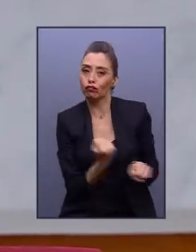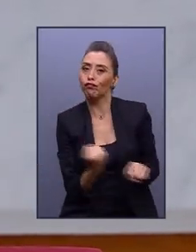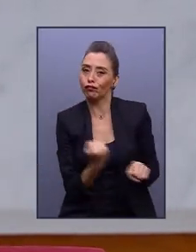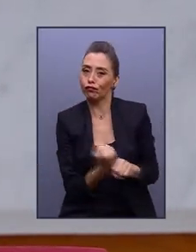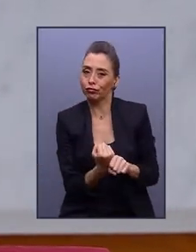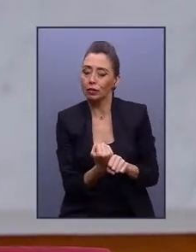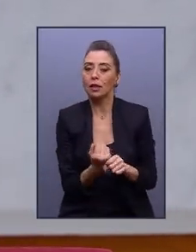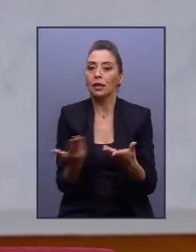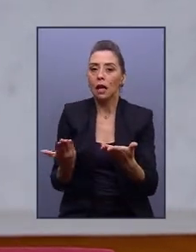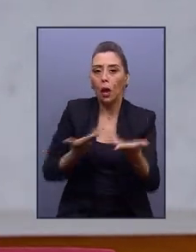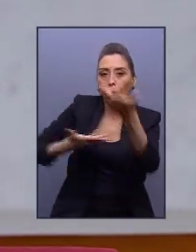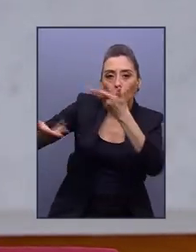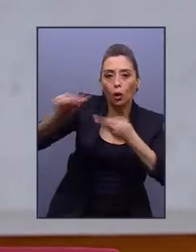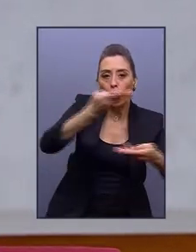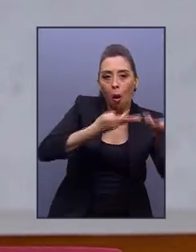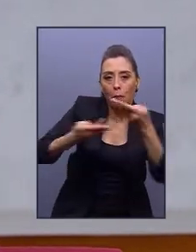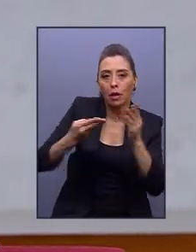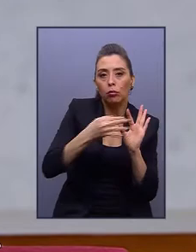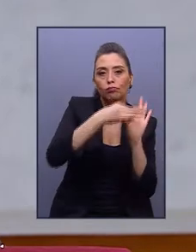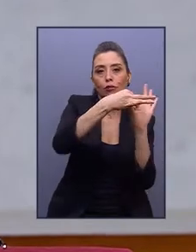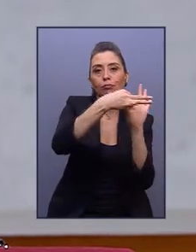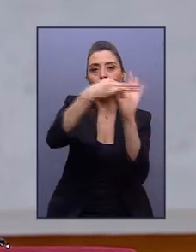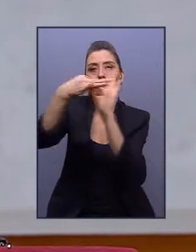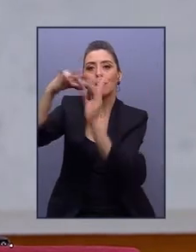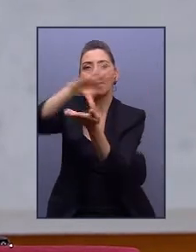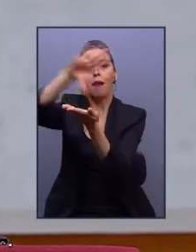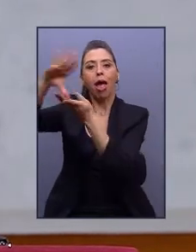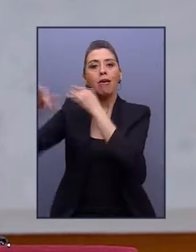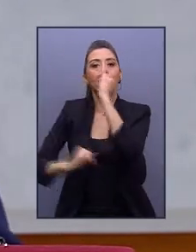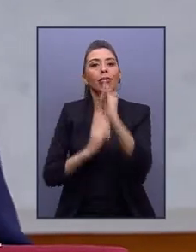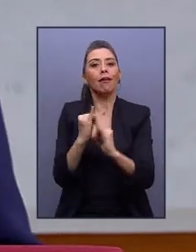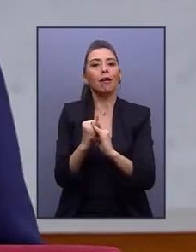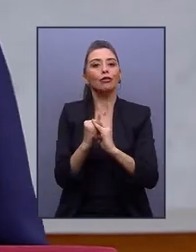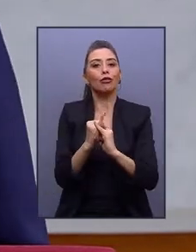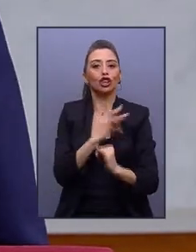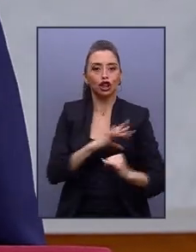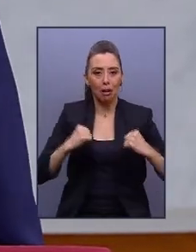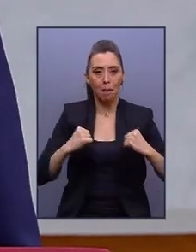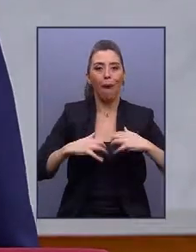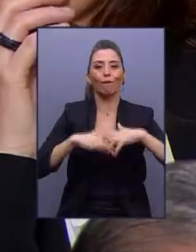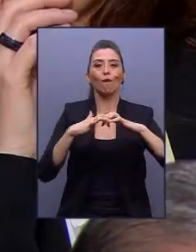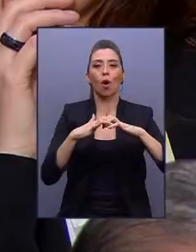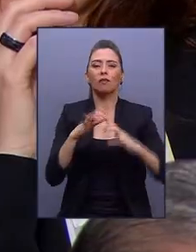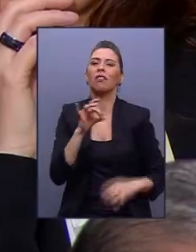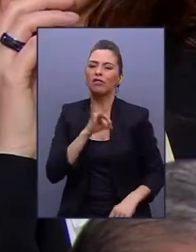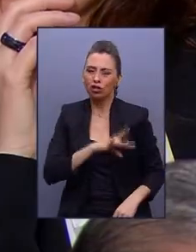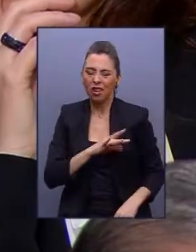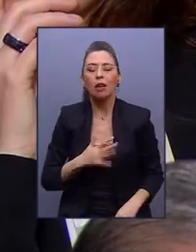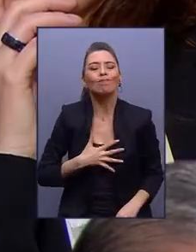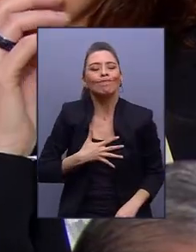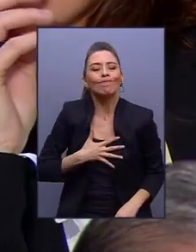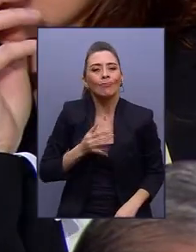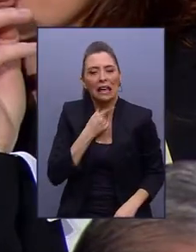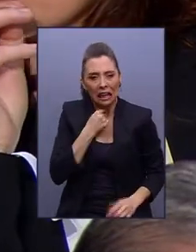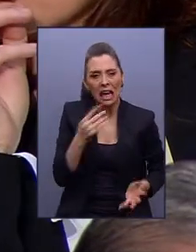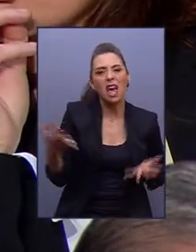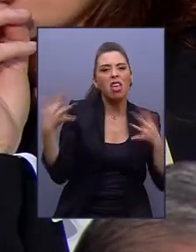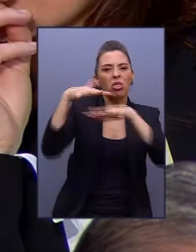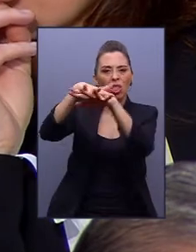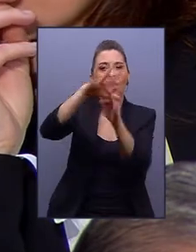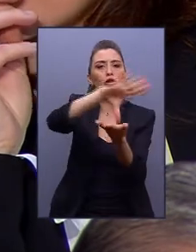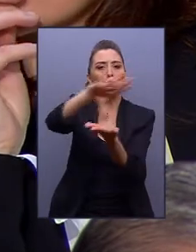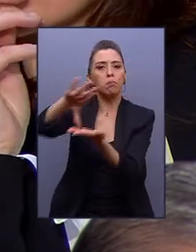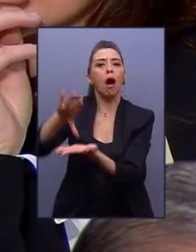para construir espacios de cooperación y alianzas internacionales que nos fortalezcan. Chile tiene vocación de integración